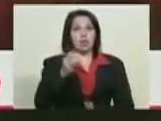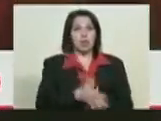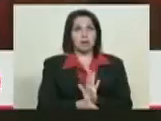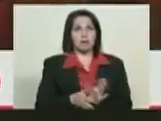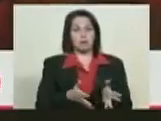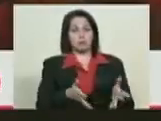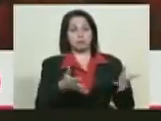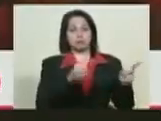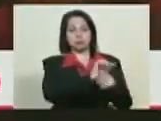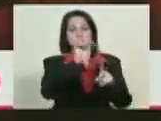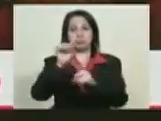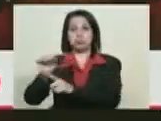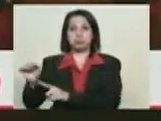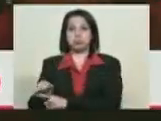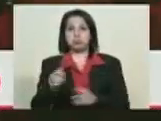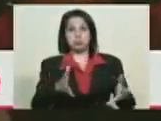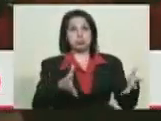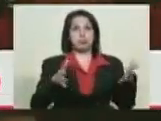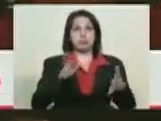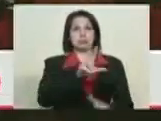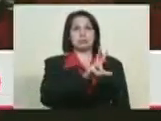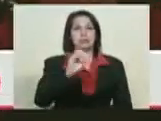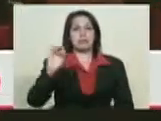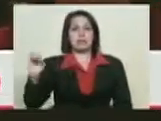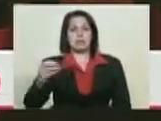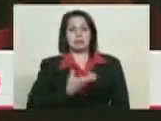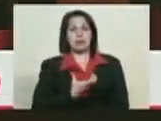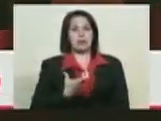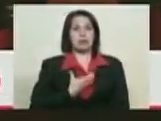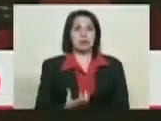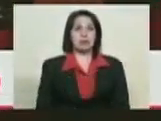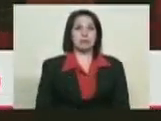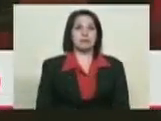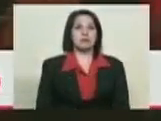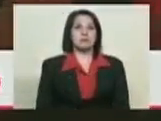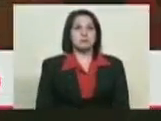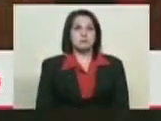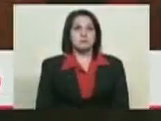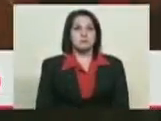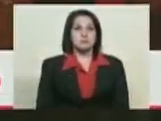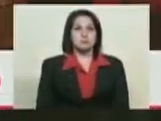gran victoria de más de 300 alcaldías.